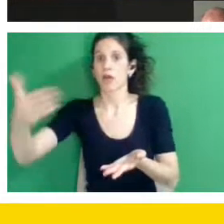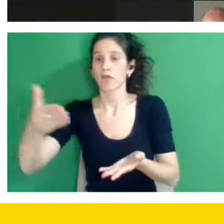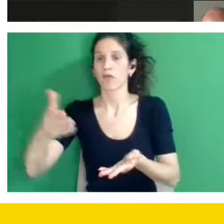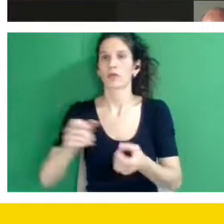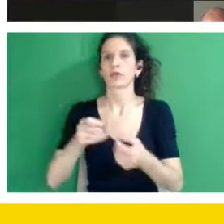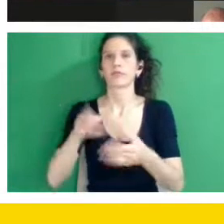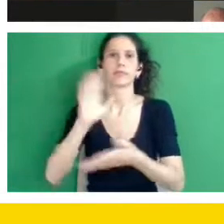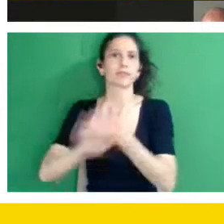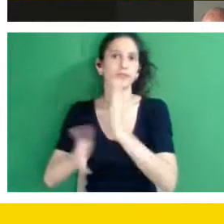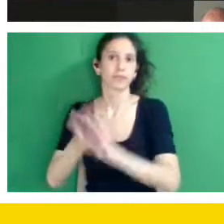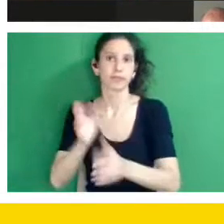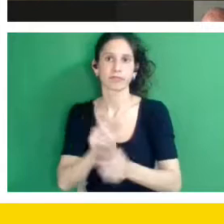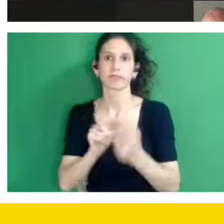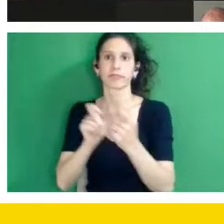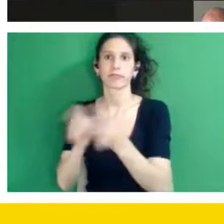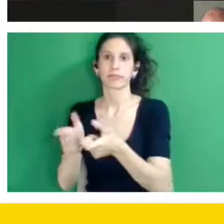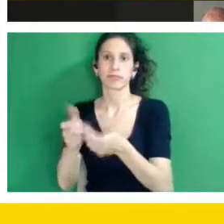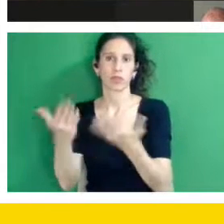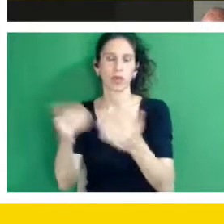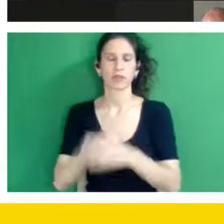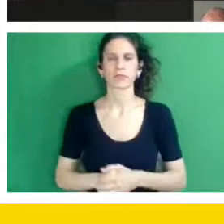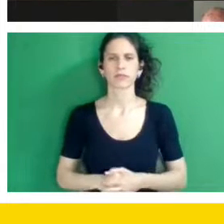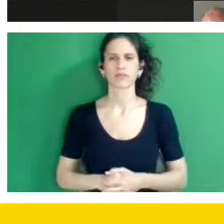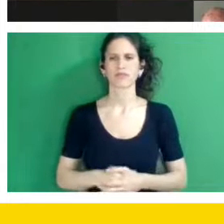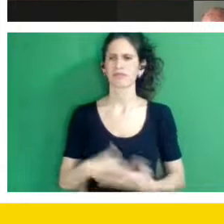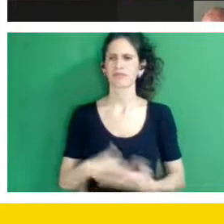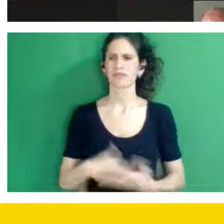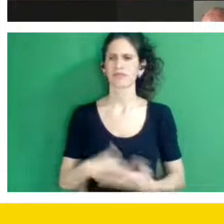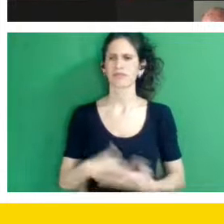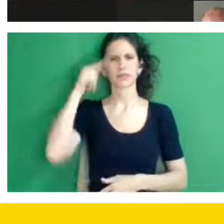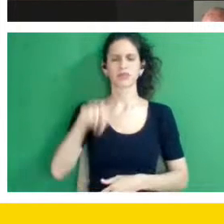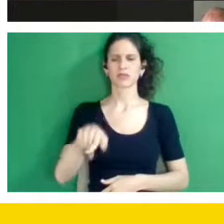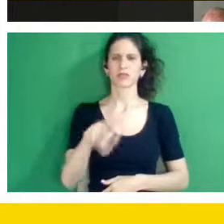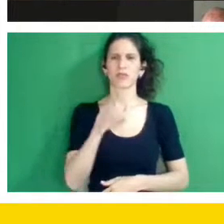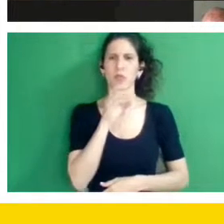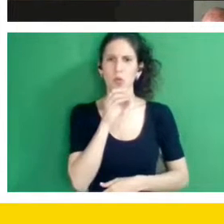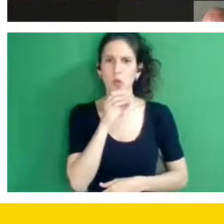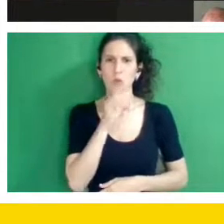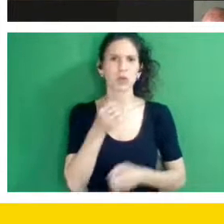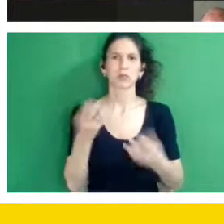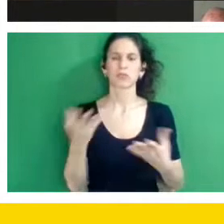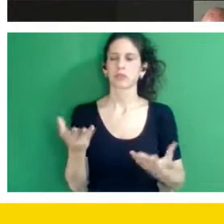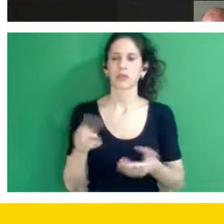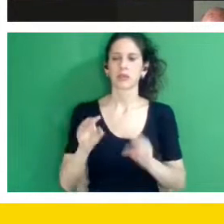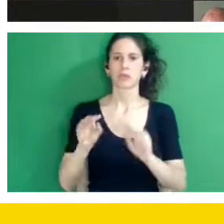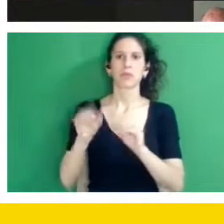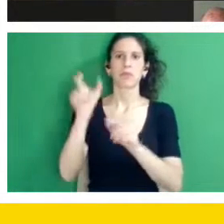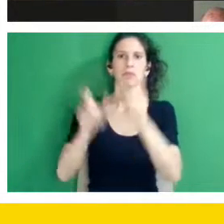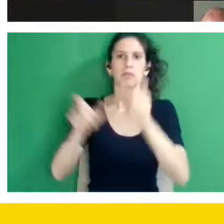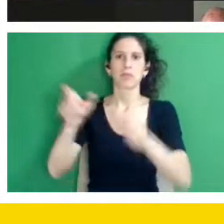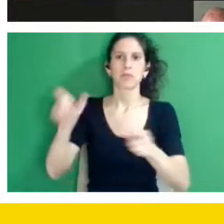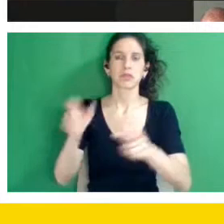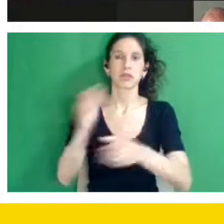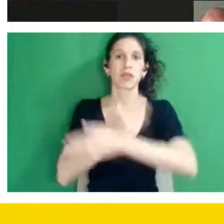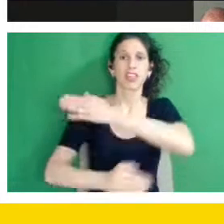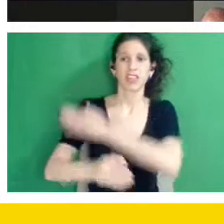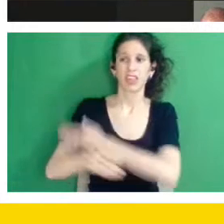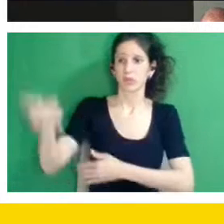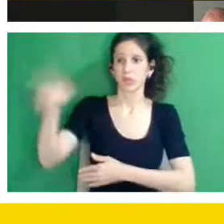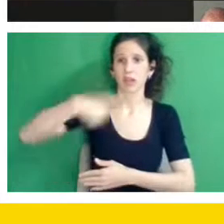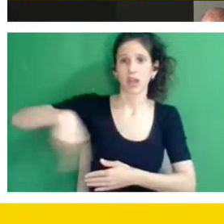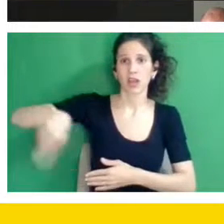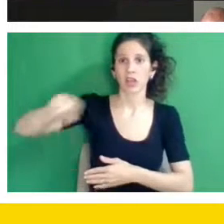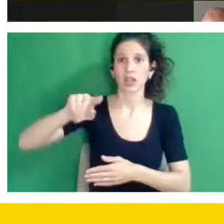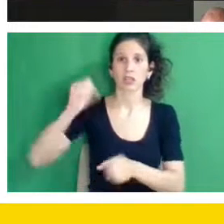solamente el 22% de la población con discapacidad tiene trabajo y que van a haber tal vez van a conseguir jubilarse y obtener una